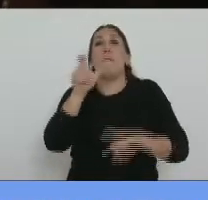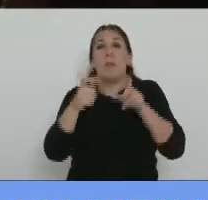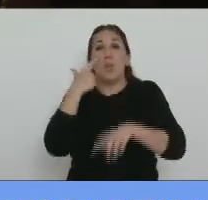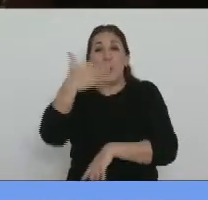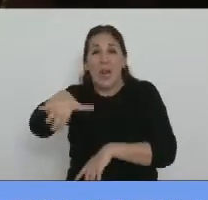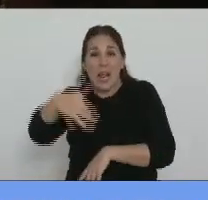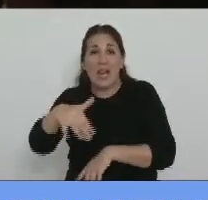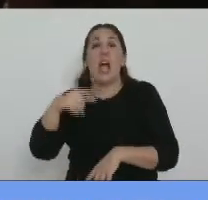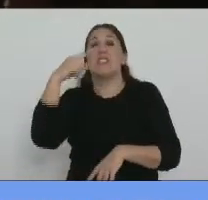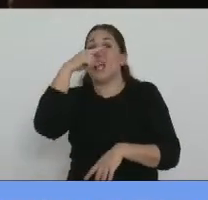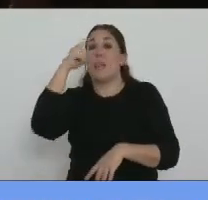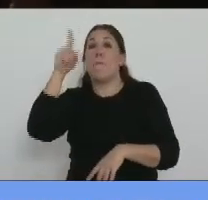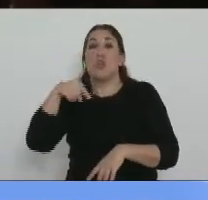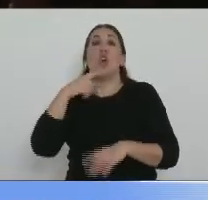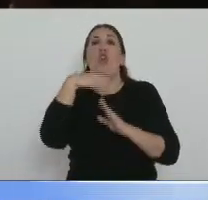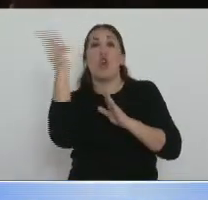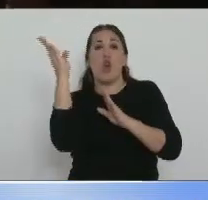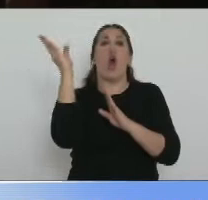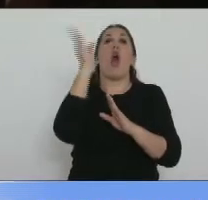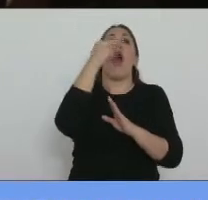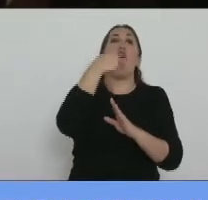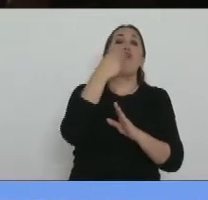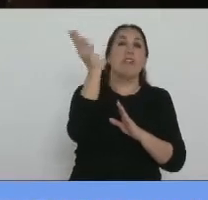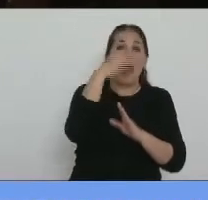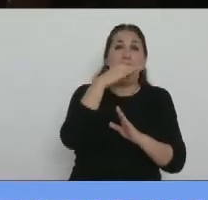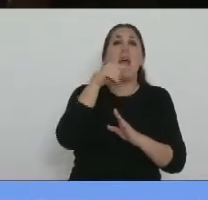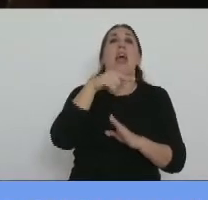nova 11 el nea cava 2.3